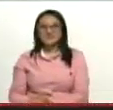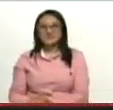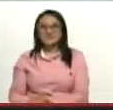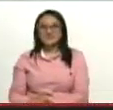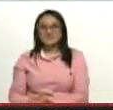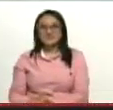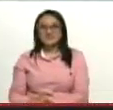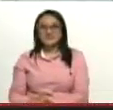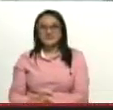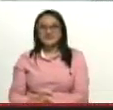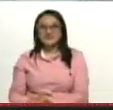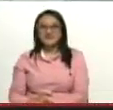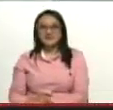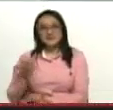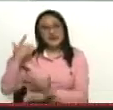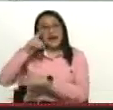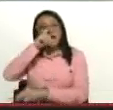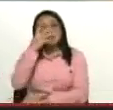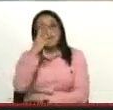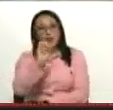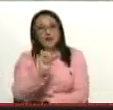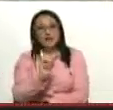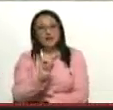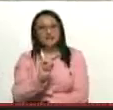en los años 40